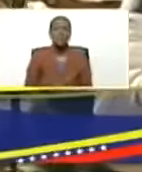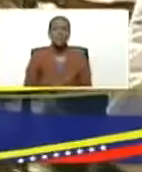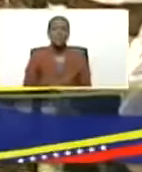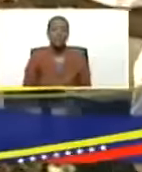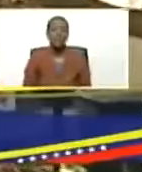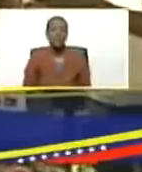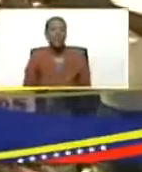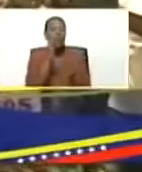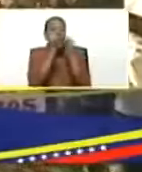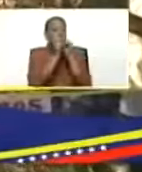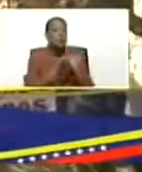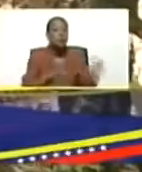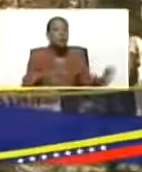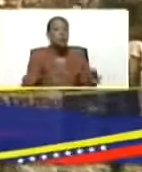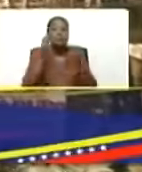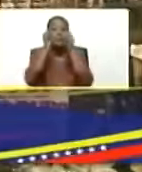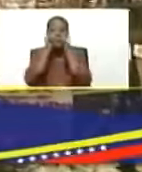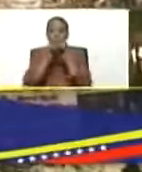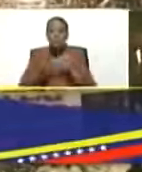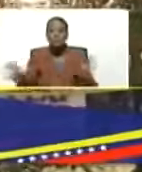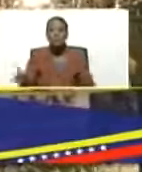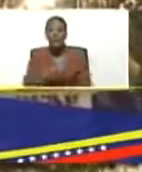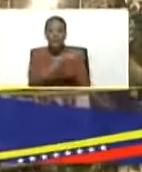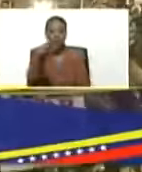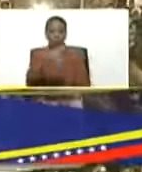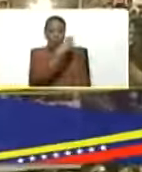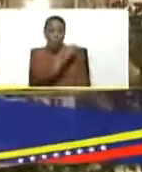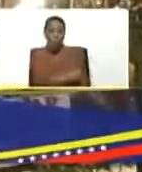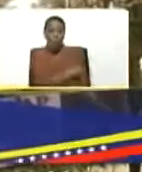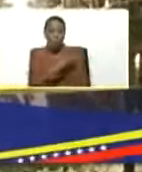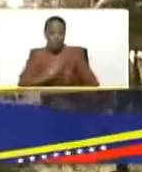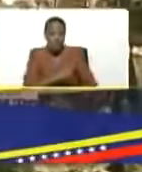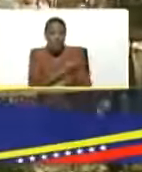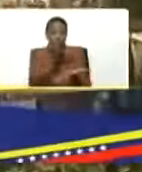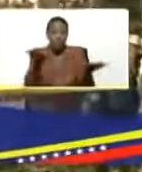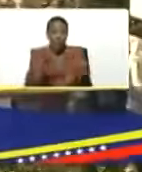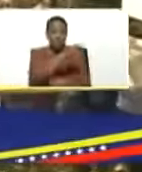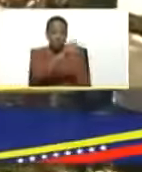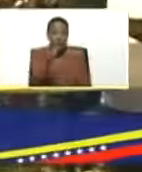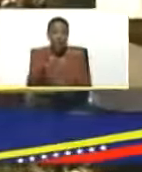Que Dios me los bendiga. Este hospital es para ustedes.